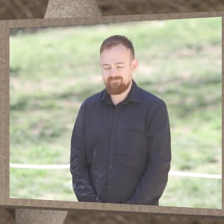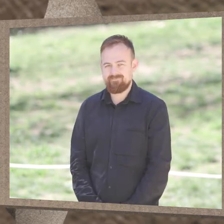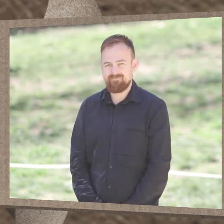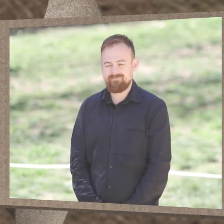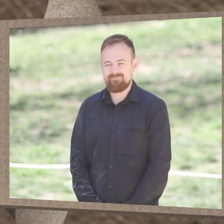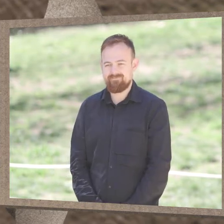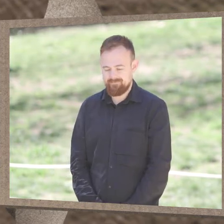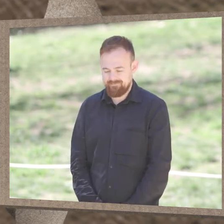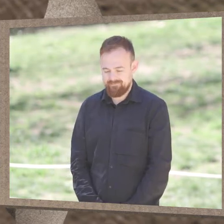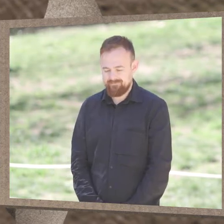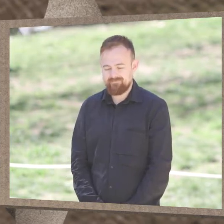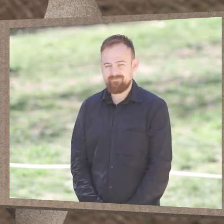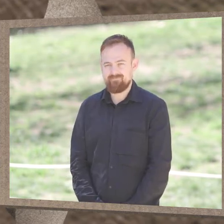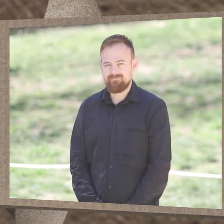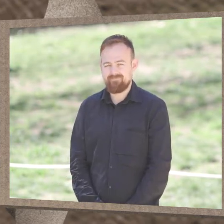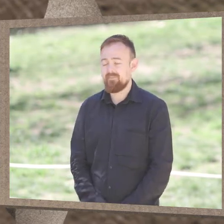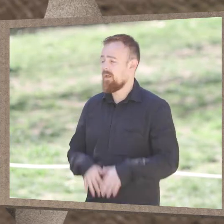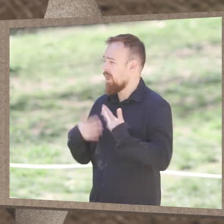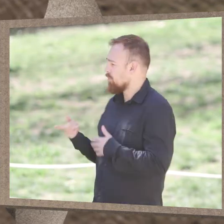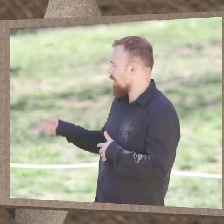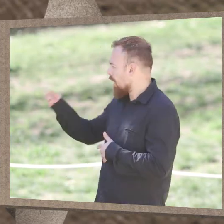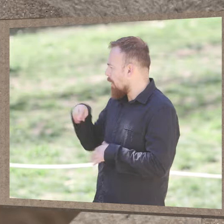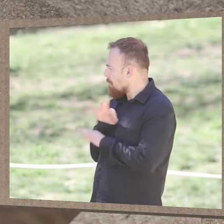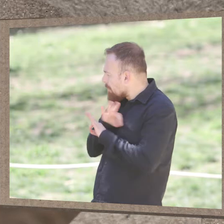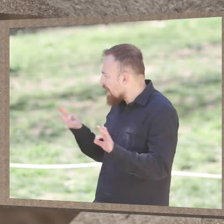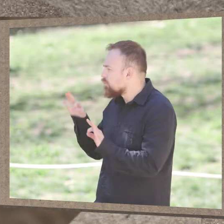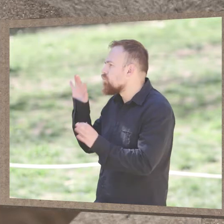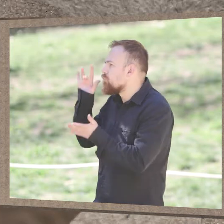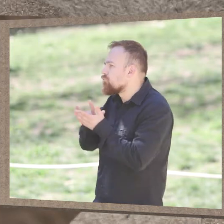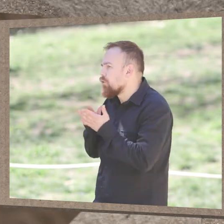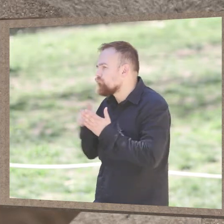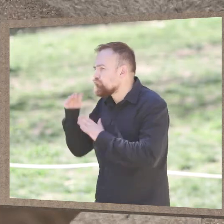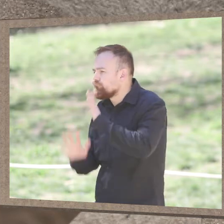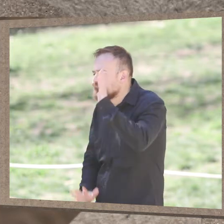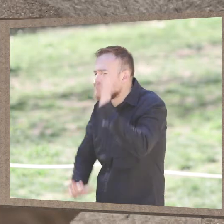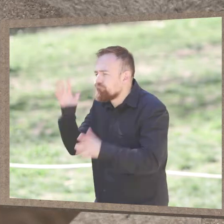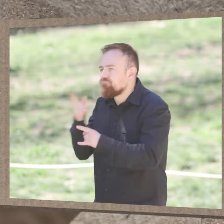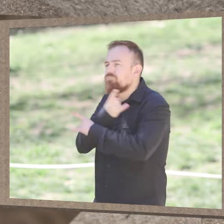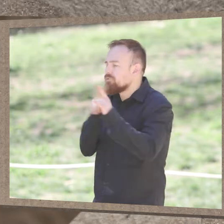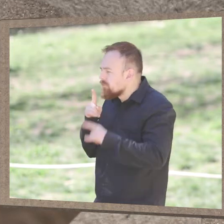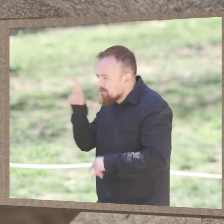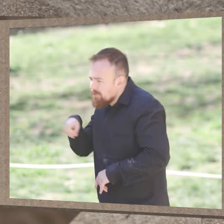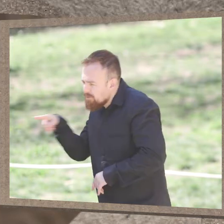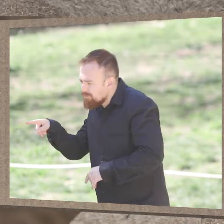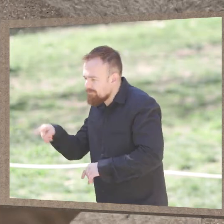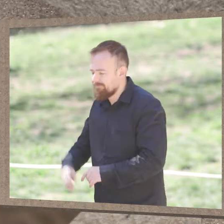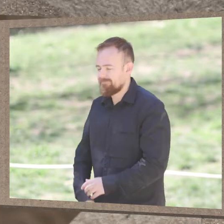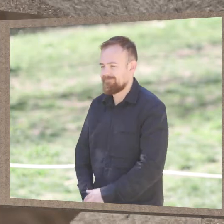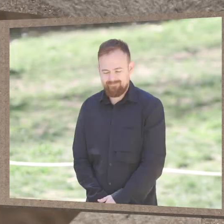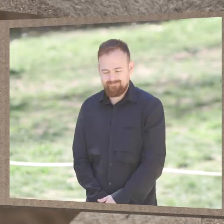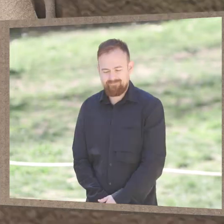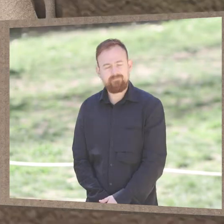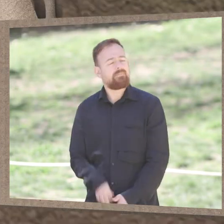fuego apenas se propaga por esas zonas. Entonces estáis preparados por si llega un incendio forestal,